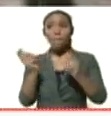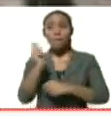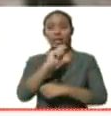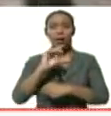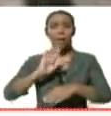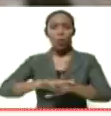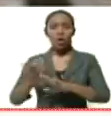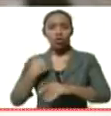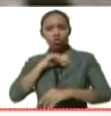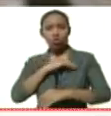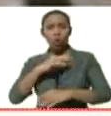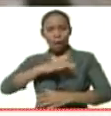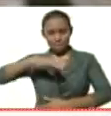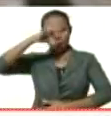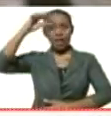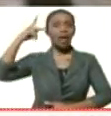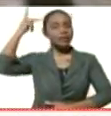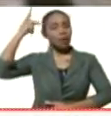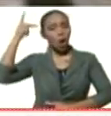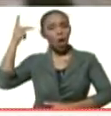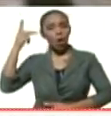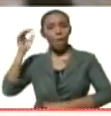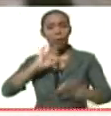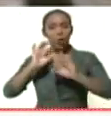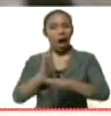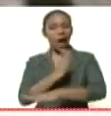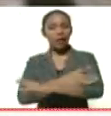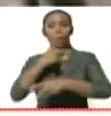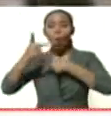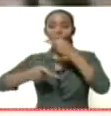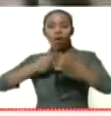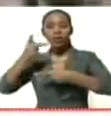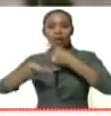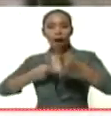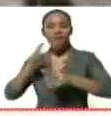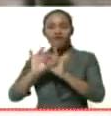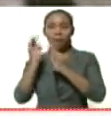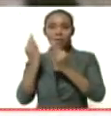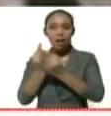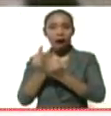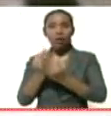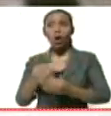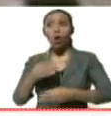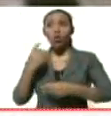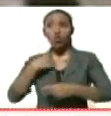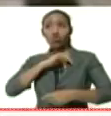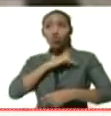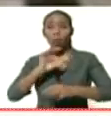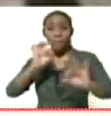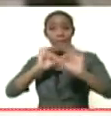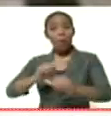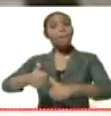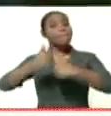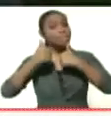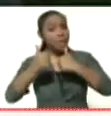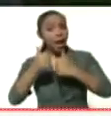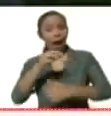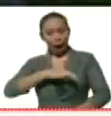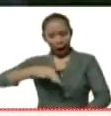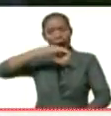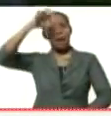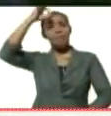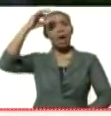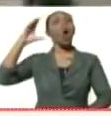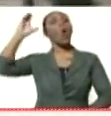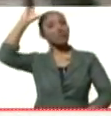bien espiritualmente, psicológicamente, políticamente, familiarmente. Nos preparemos bien en el alma, en